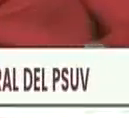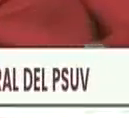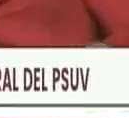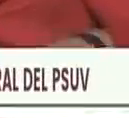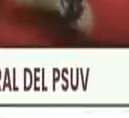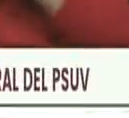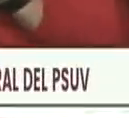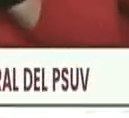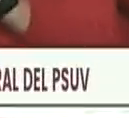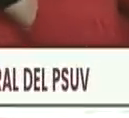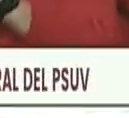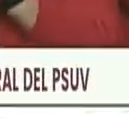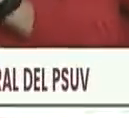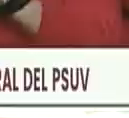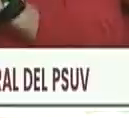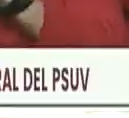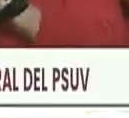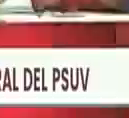Buenas tardes, ¿cómo están ustedes?